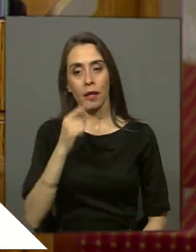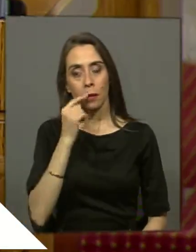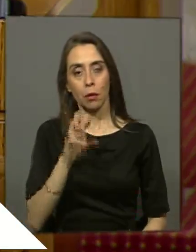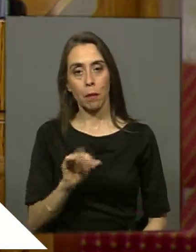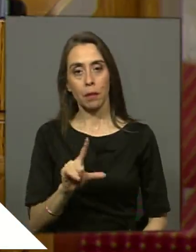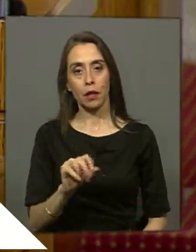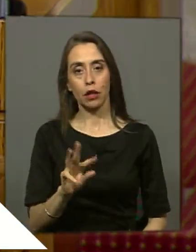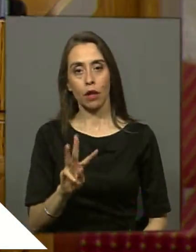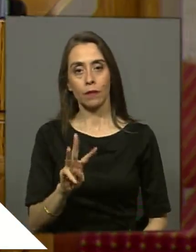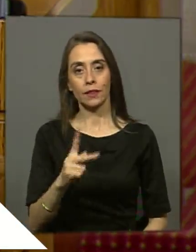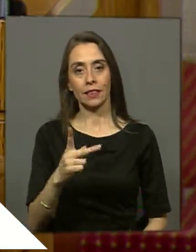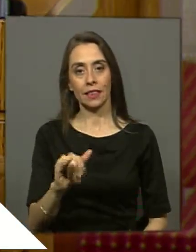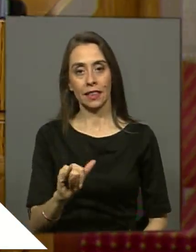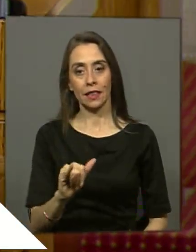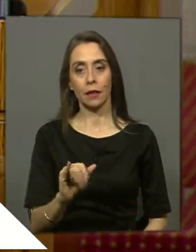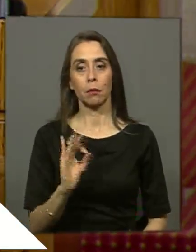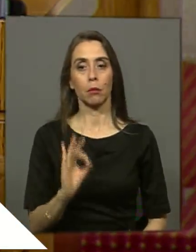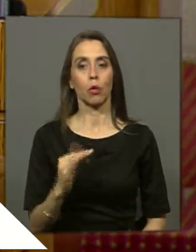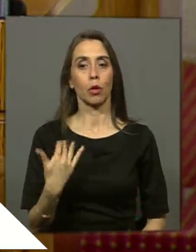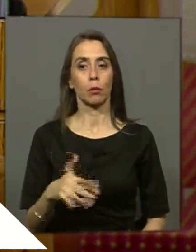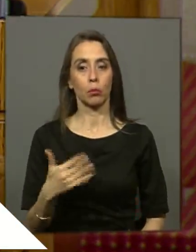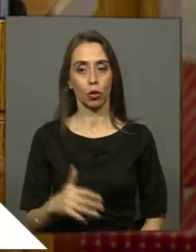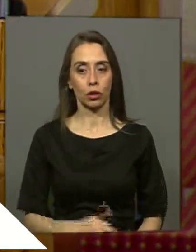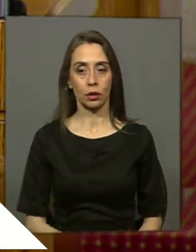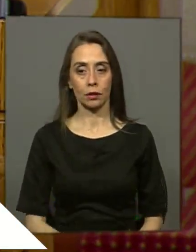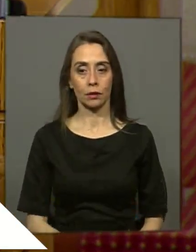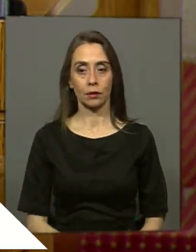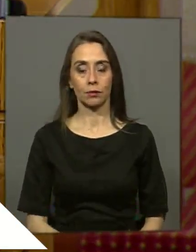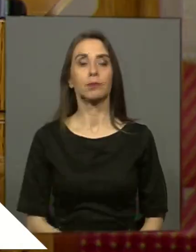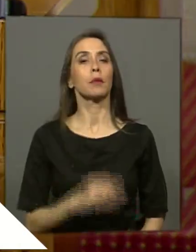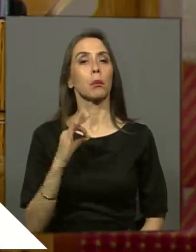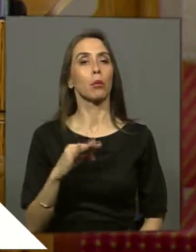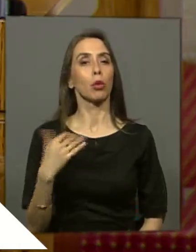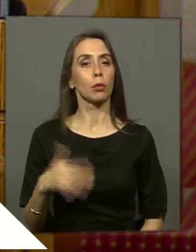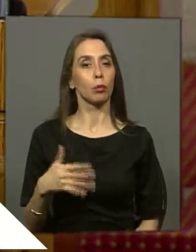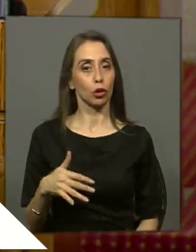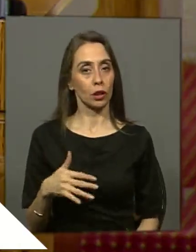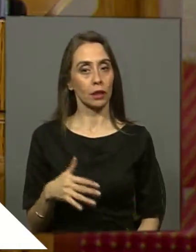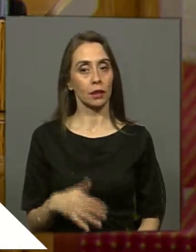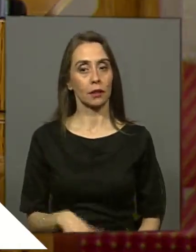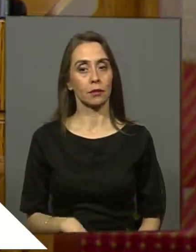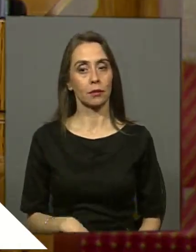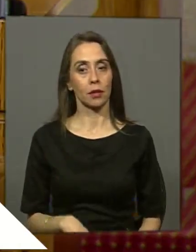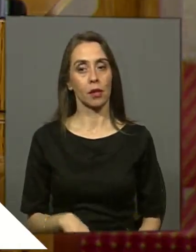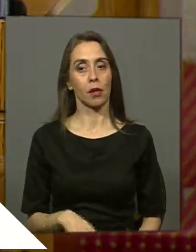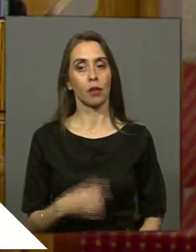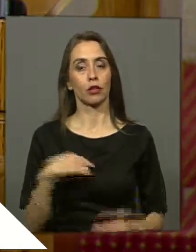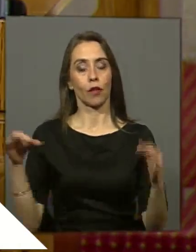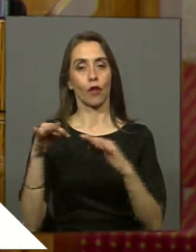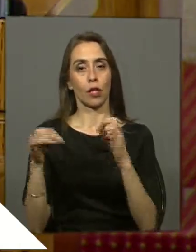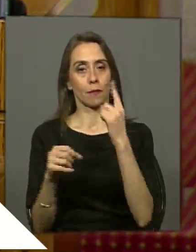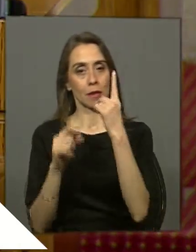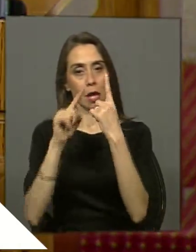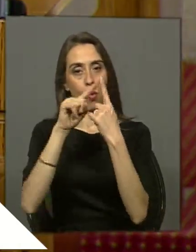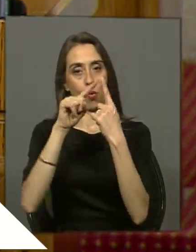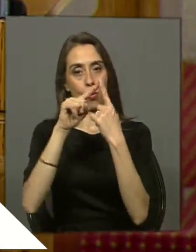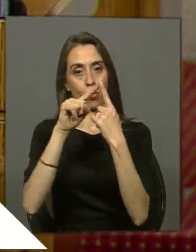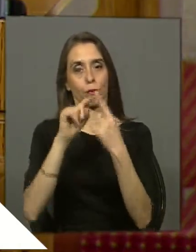es muy importante y es muy importante déjenme detenerme en un punto en particular